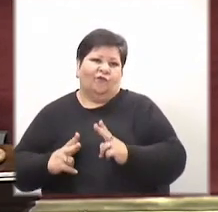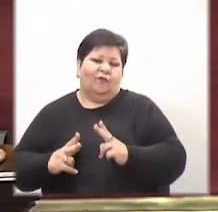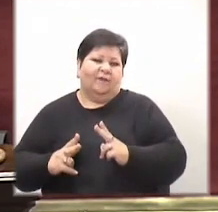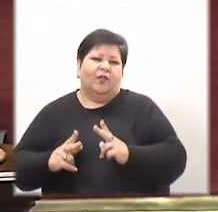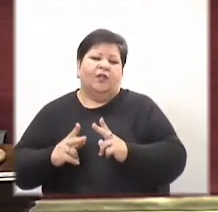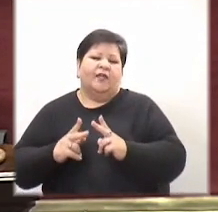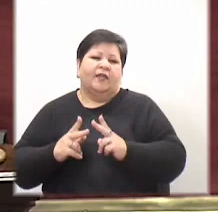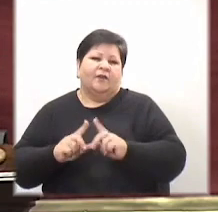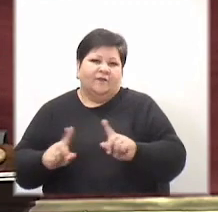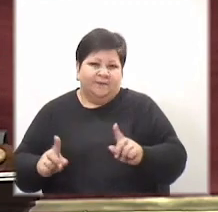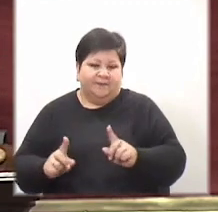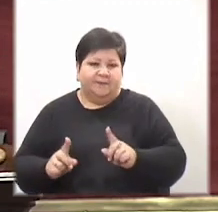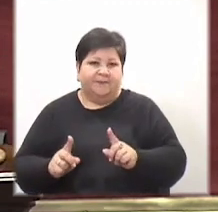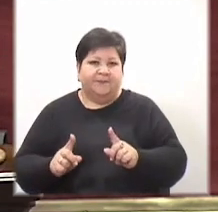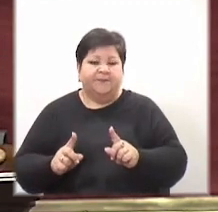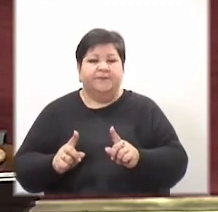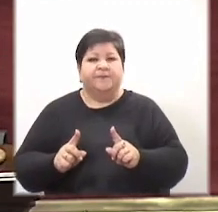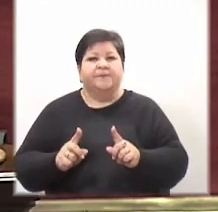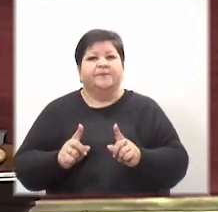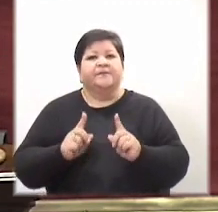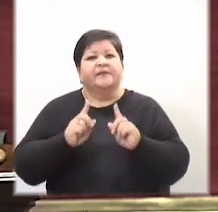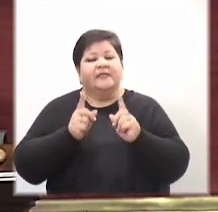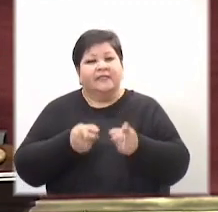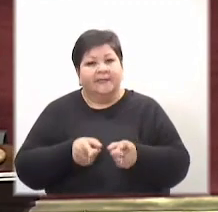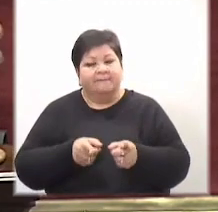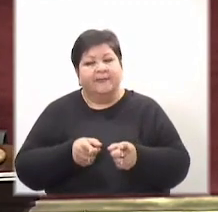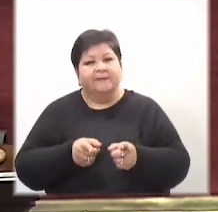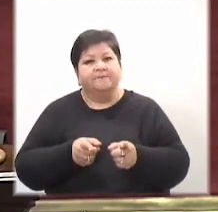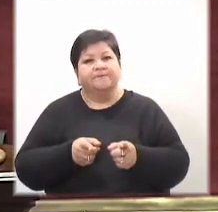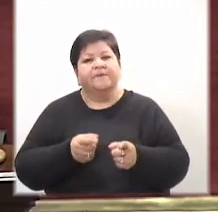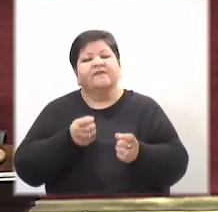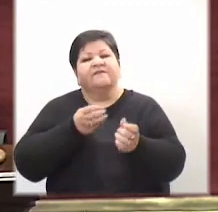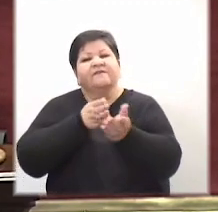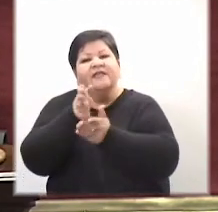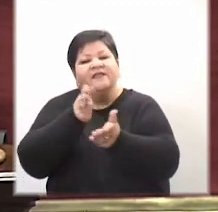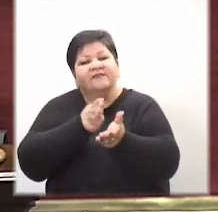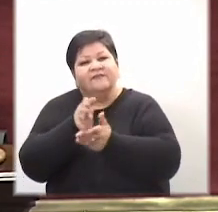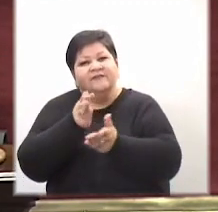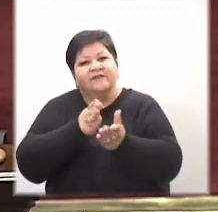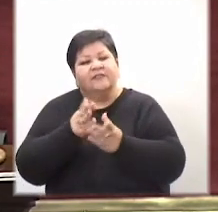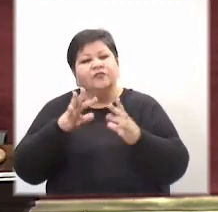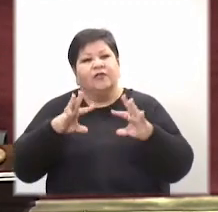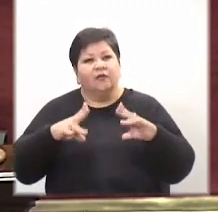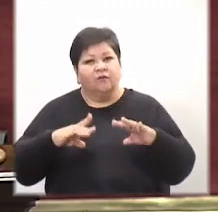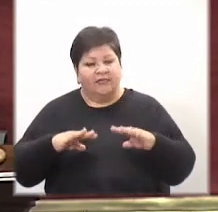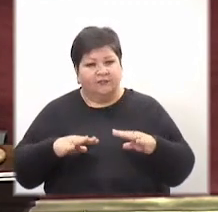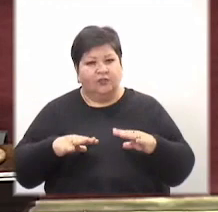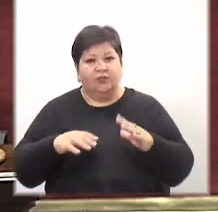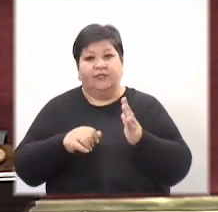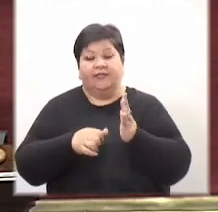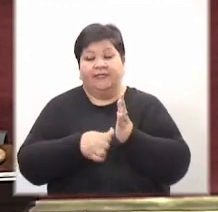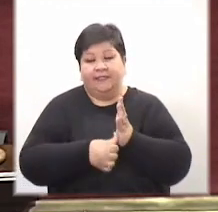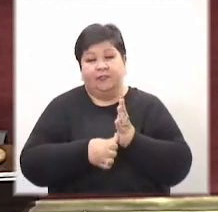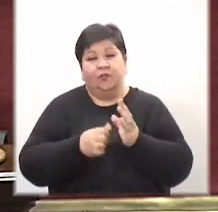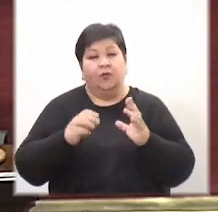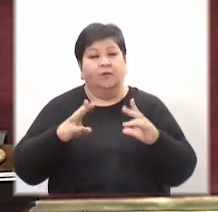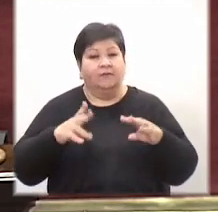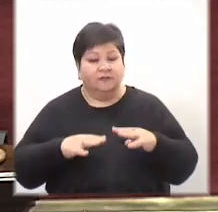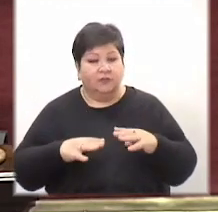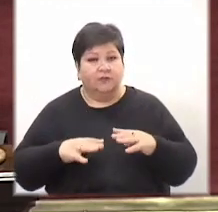Suplemento solidario, beneficio adicional a la jubilación. Retiro o pensión, complemento variable